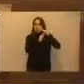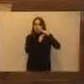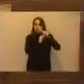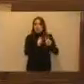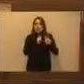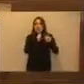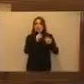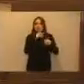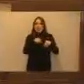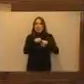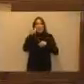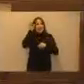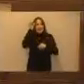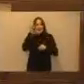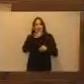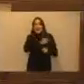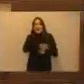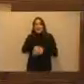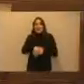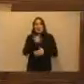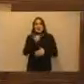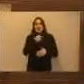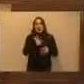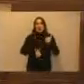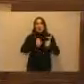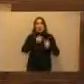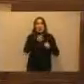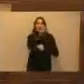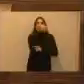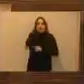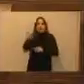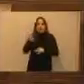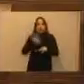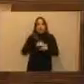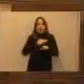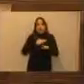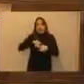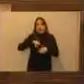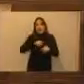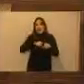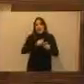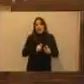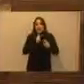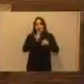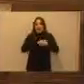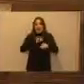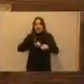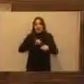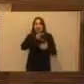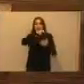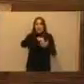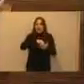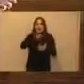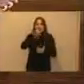por el escándalo que suponía al final concurso a dedo para dar plazas presuntamente al geriátrico del Montepío. Pero bueno, el caso de Pablo